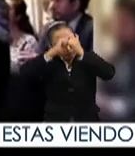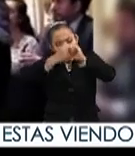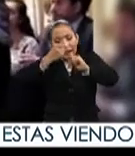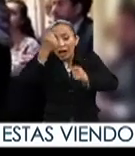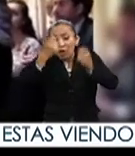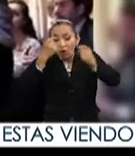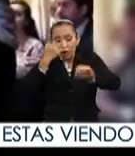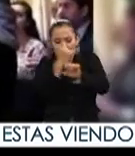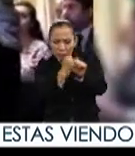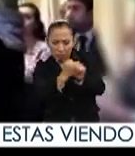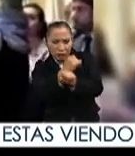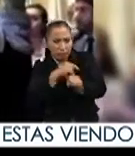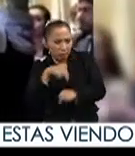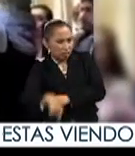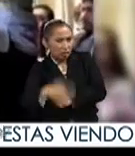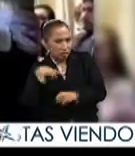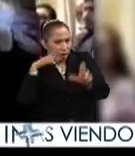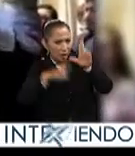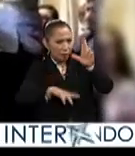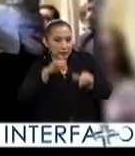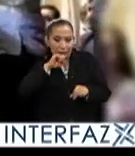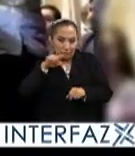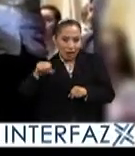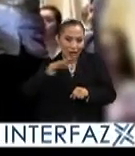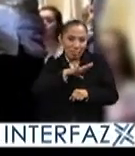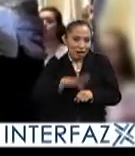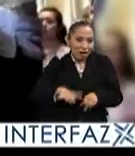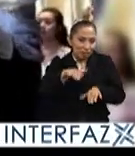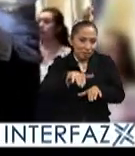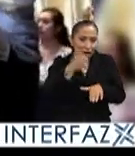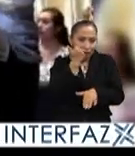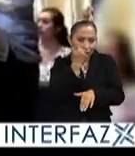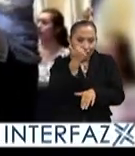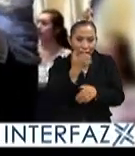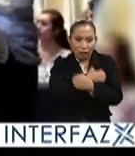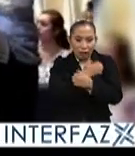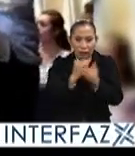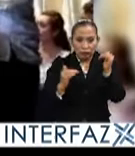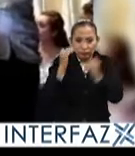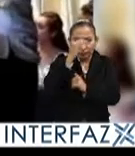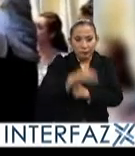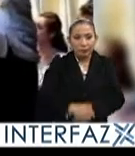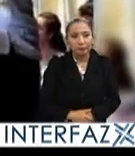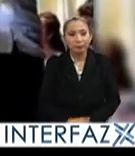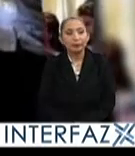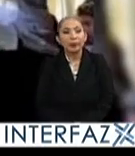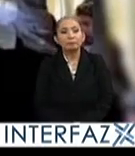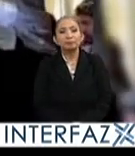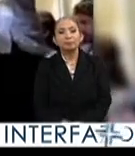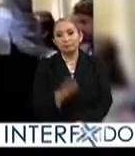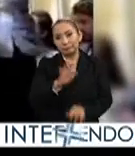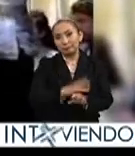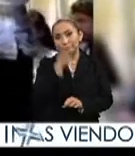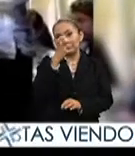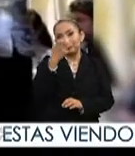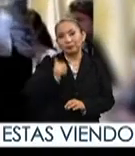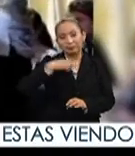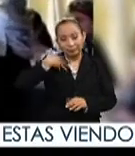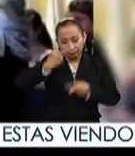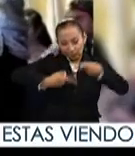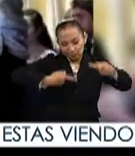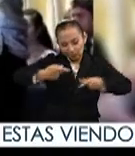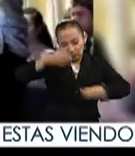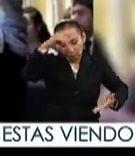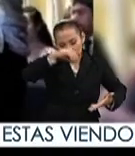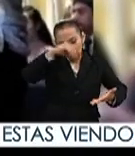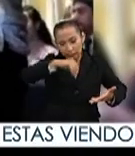pocos estudios al respecto, no solo sobre normalistas, sino en general sobre estudiantes de educación superior. Para lo cual hemos